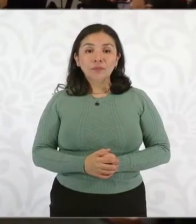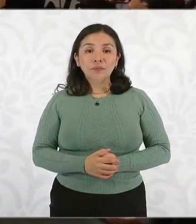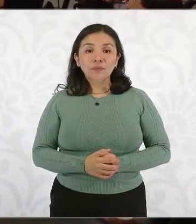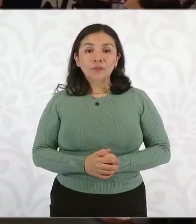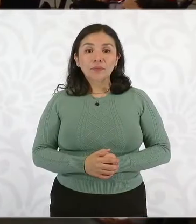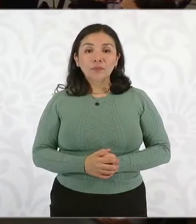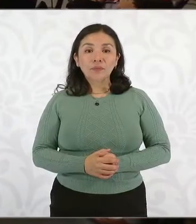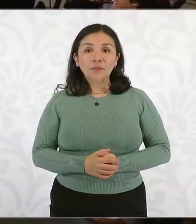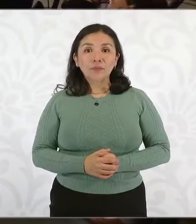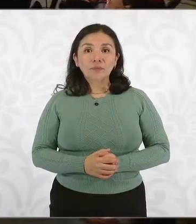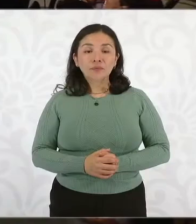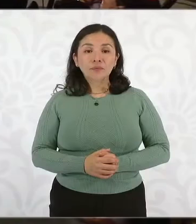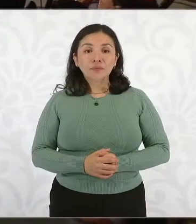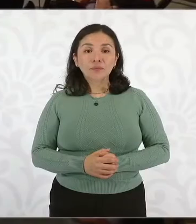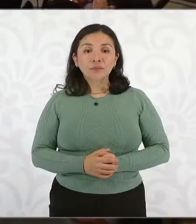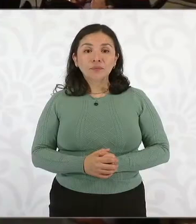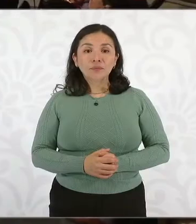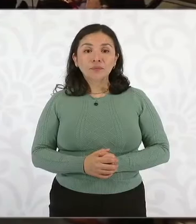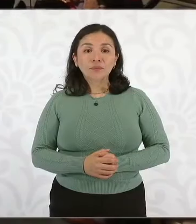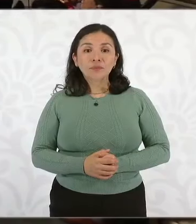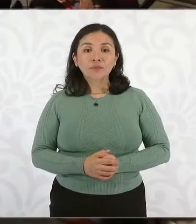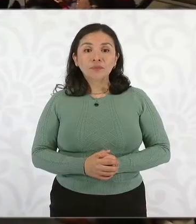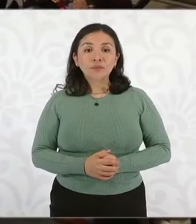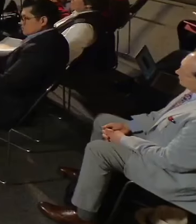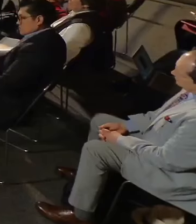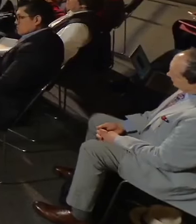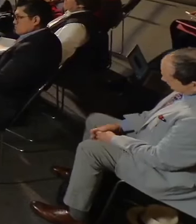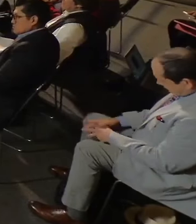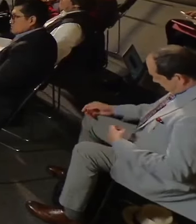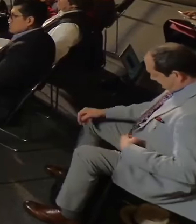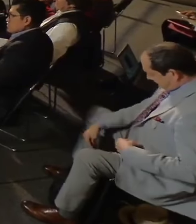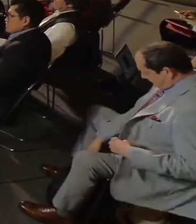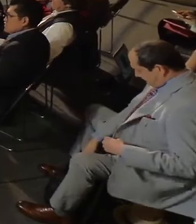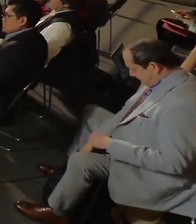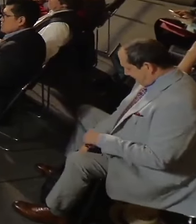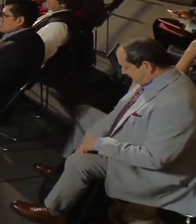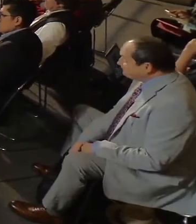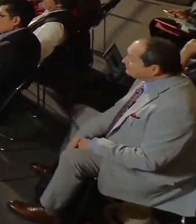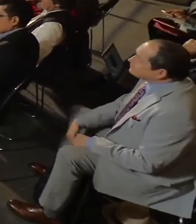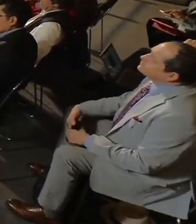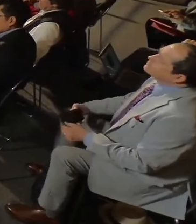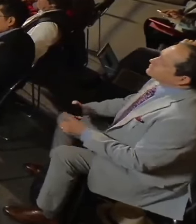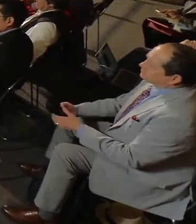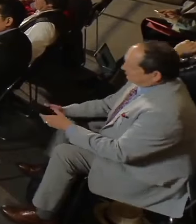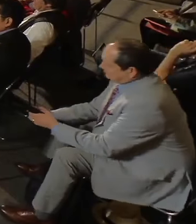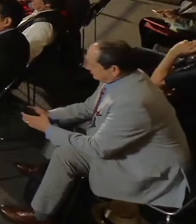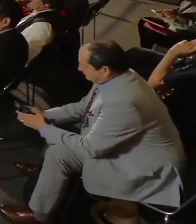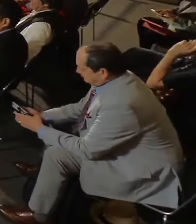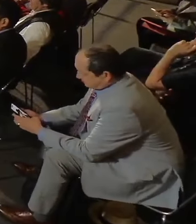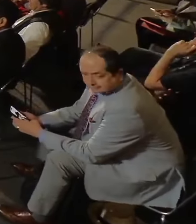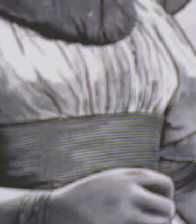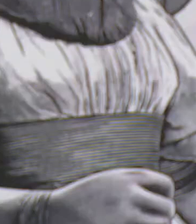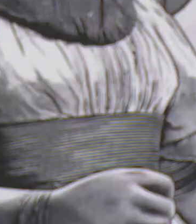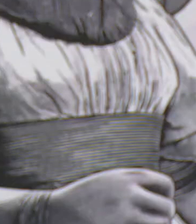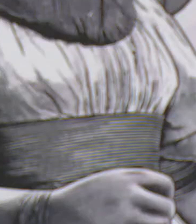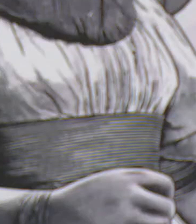Habla de… Lo que pasa es que el tema de las personas que tenían un orden de aprehensión o